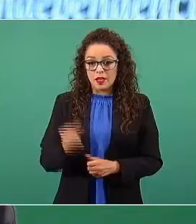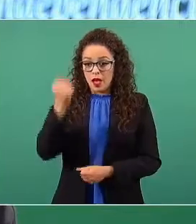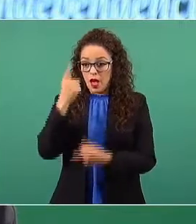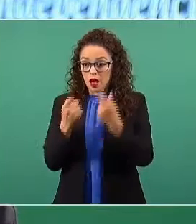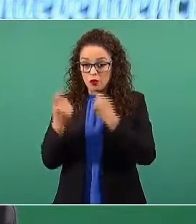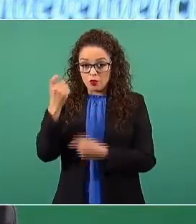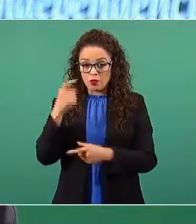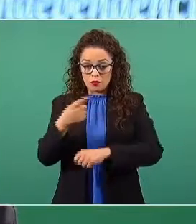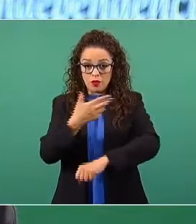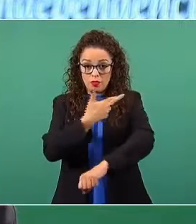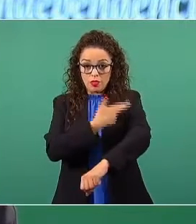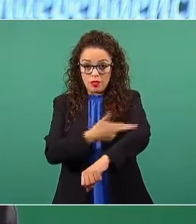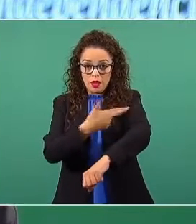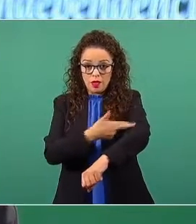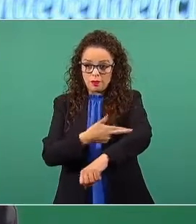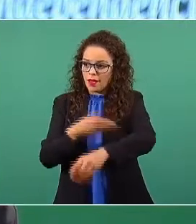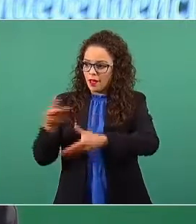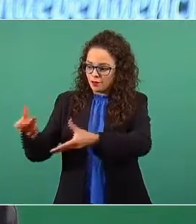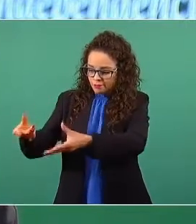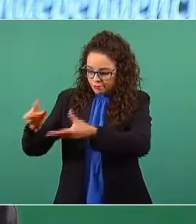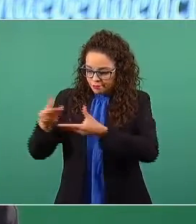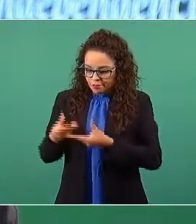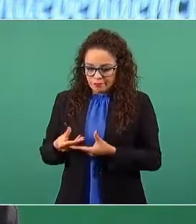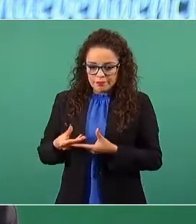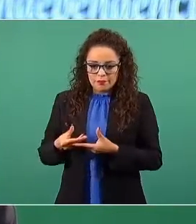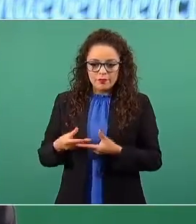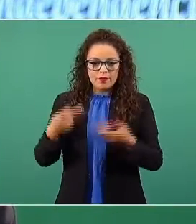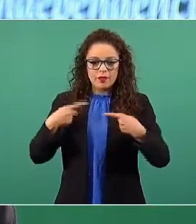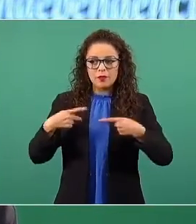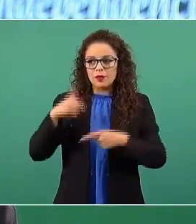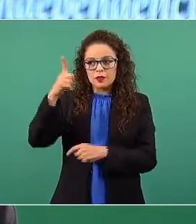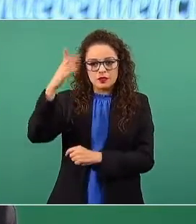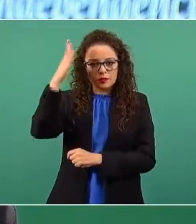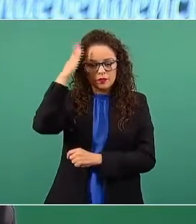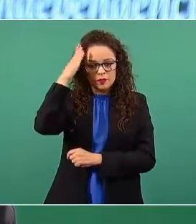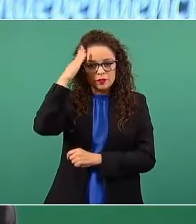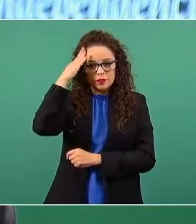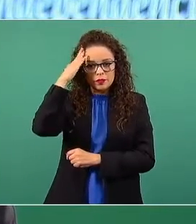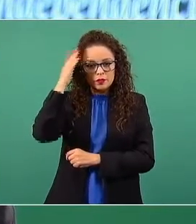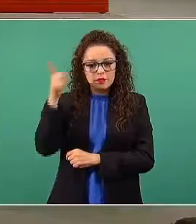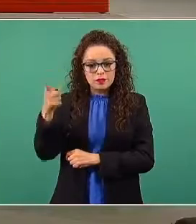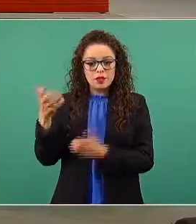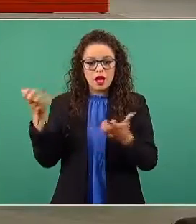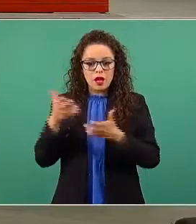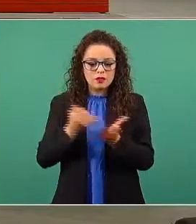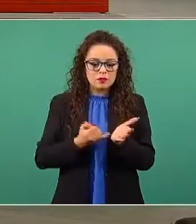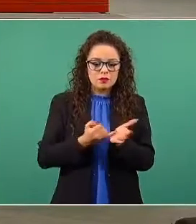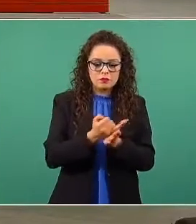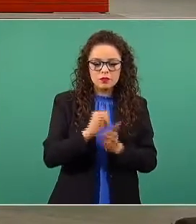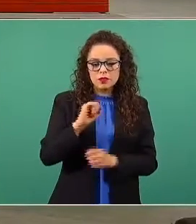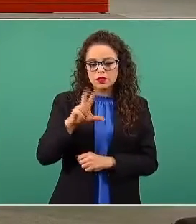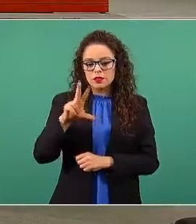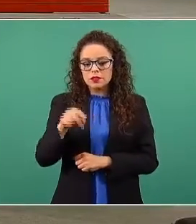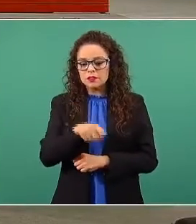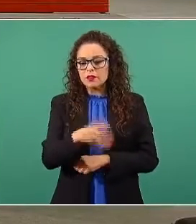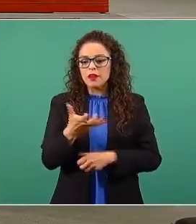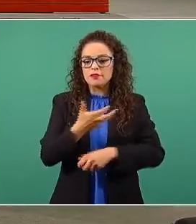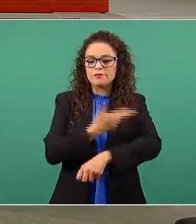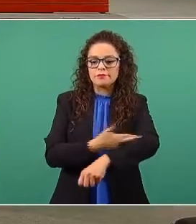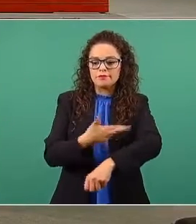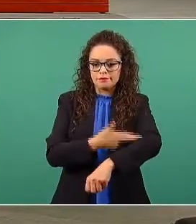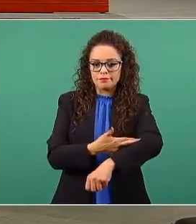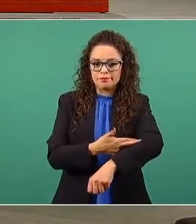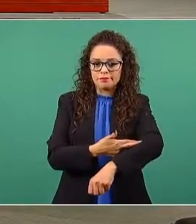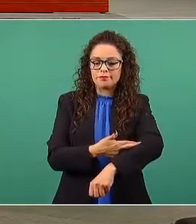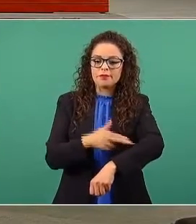trámites que la persona titular de la comisión decidía. Y tenían